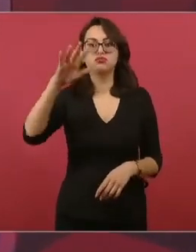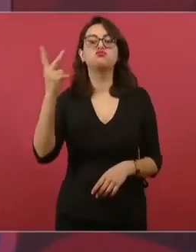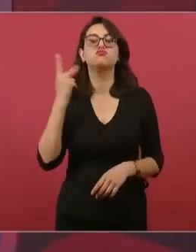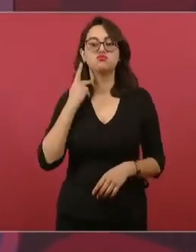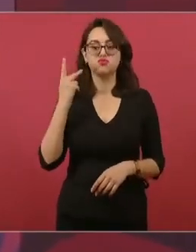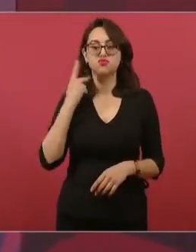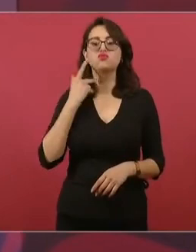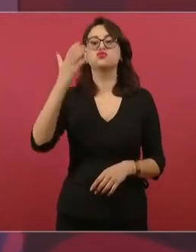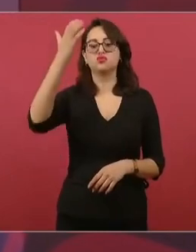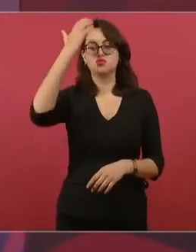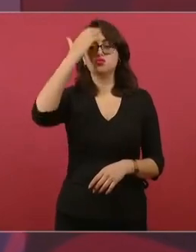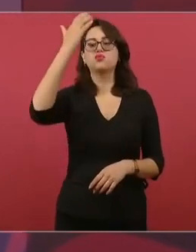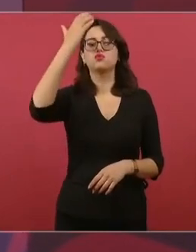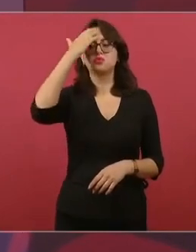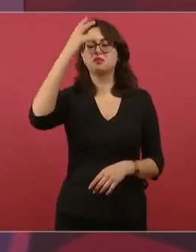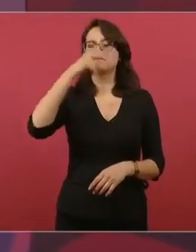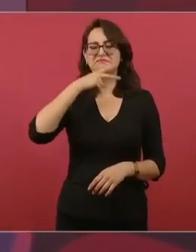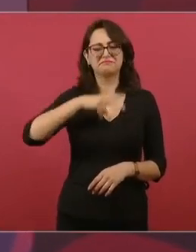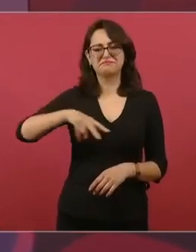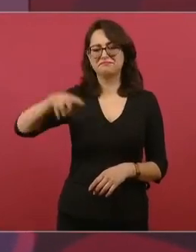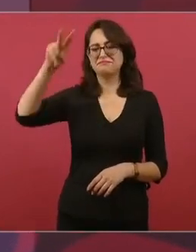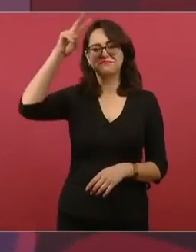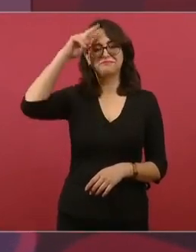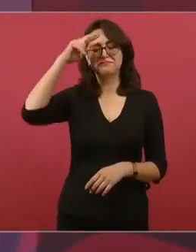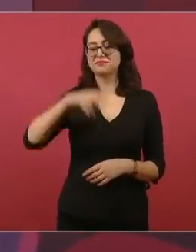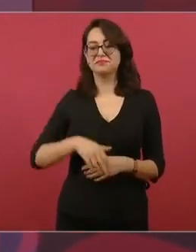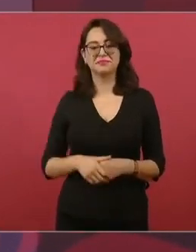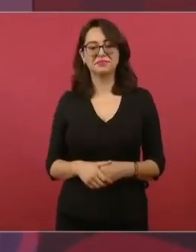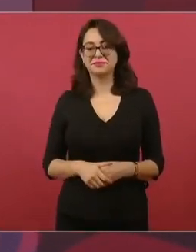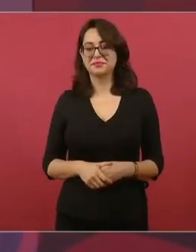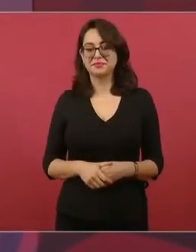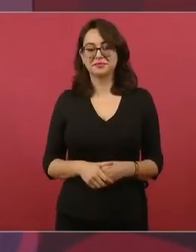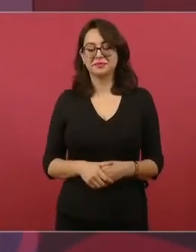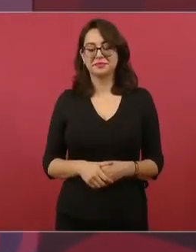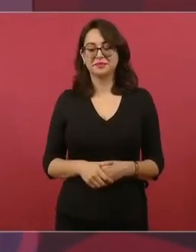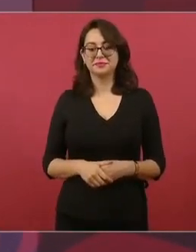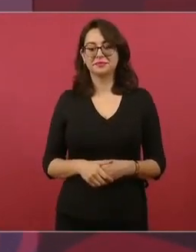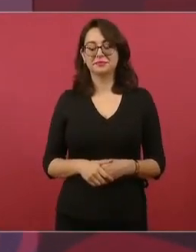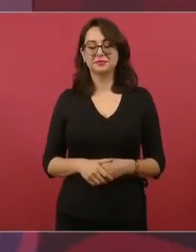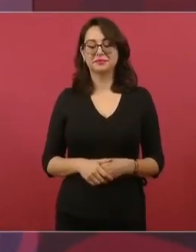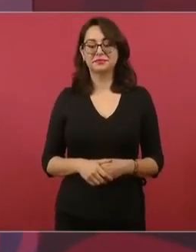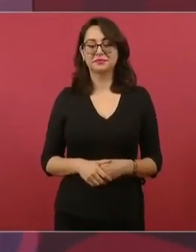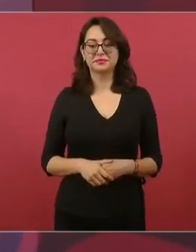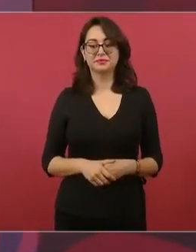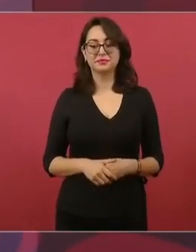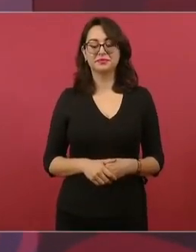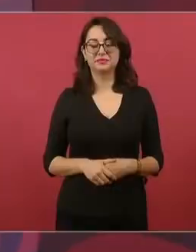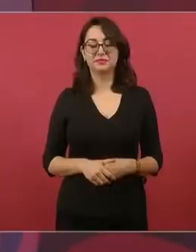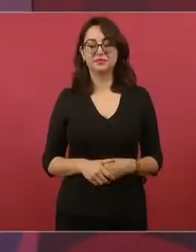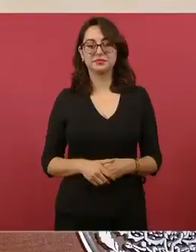analfabetismo político, así como somos de los países con menos